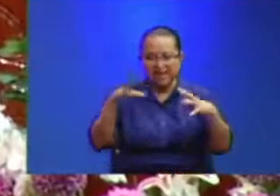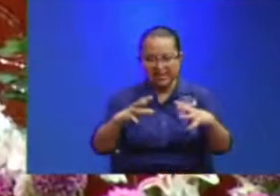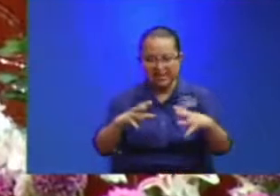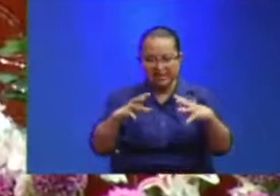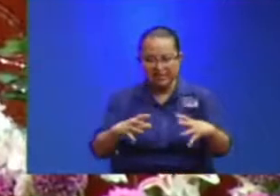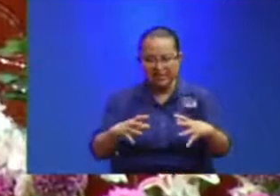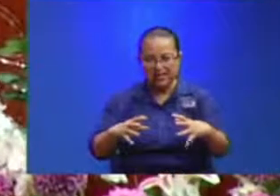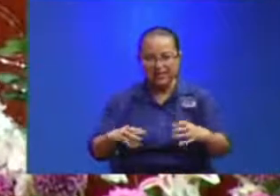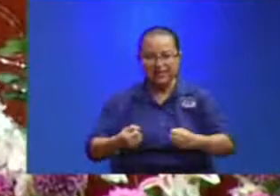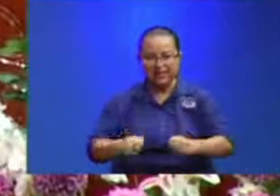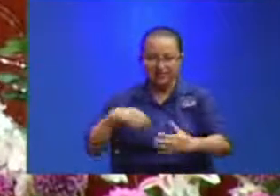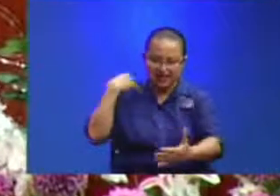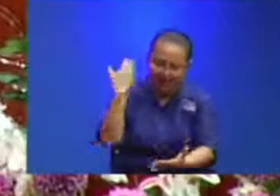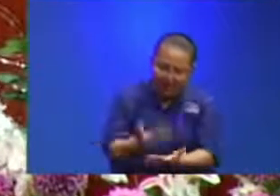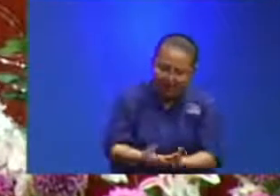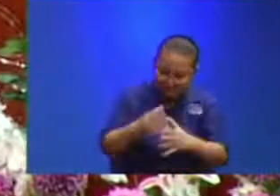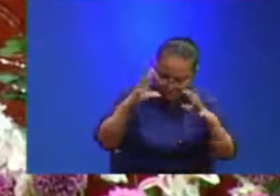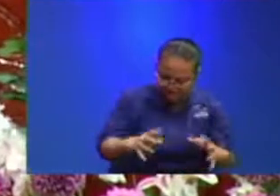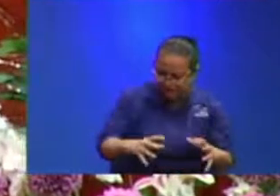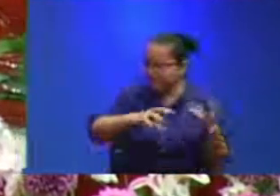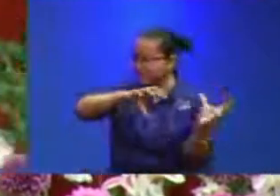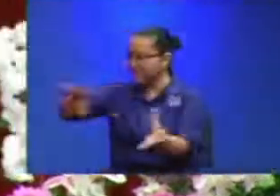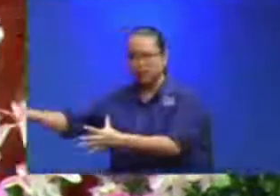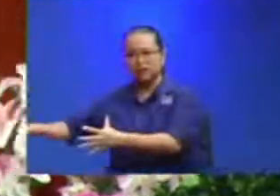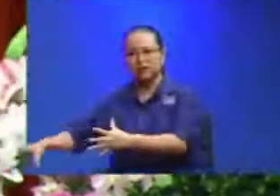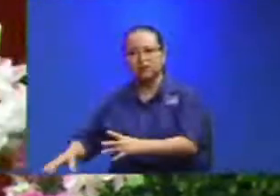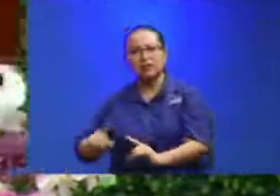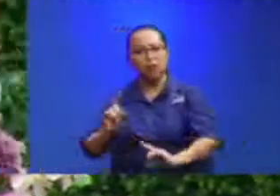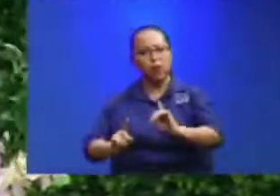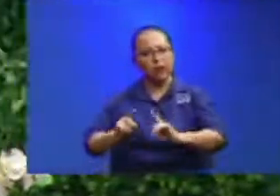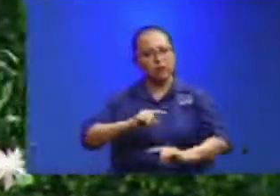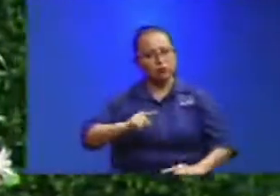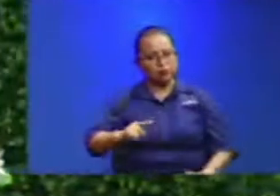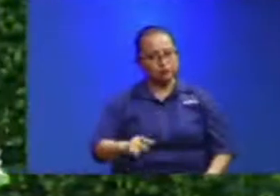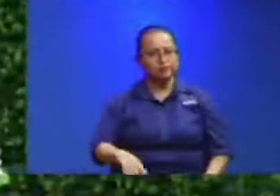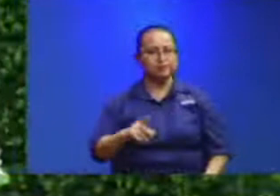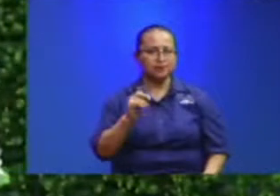según la biblia cuáles son digamos